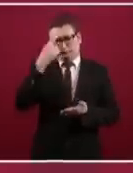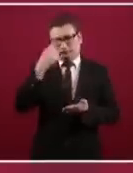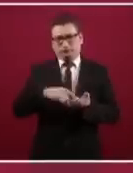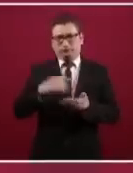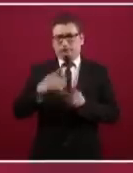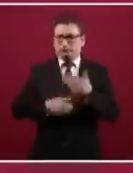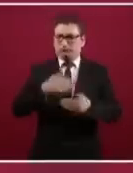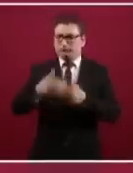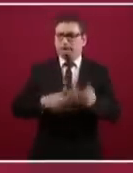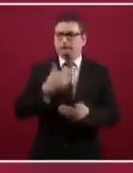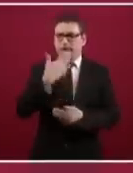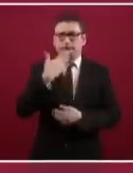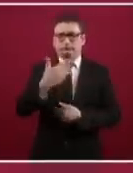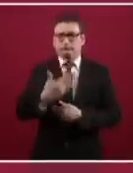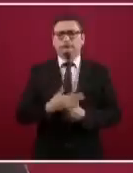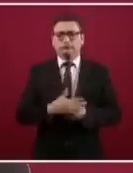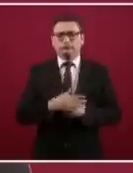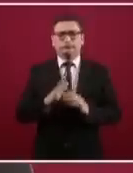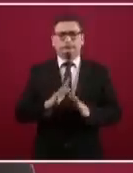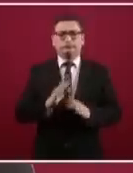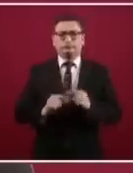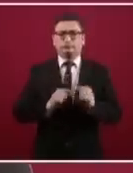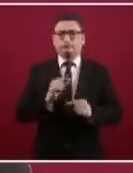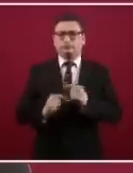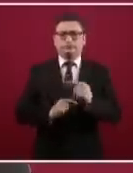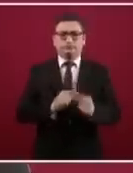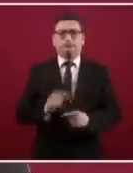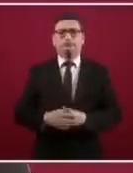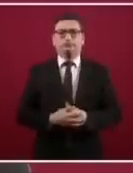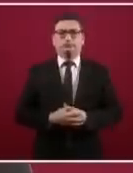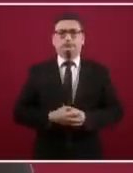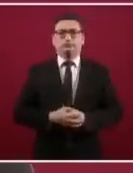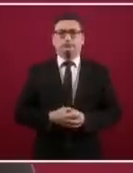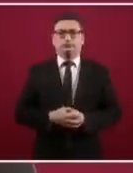cosas, se va avanzando y